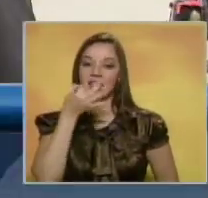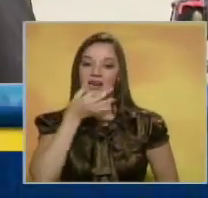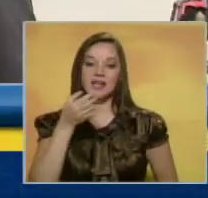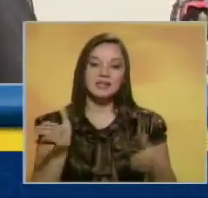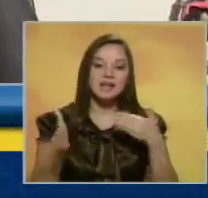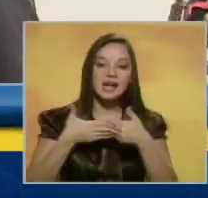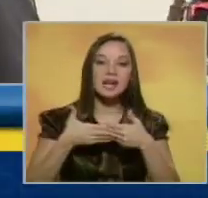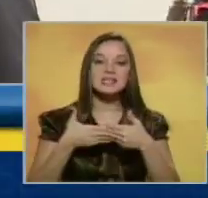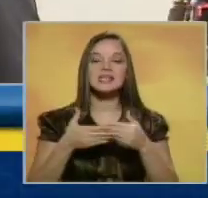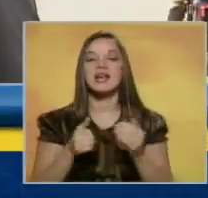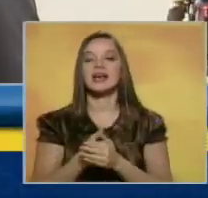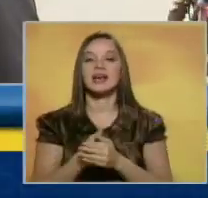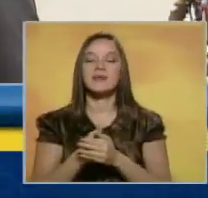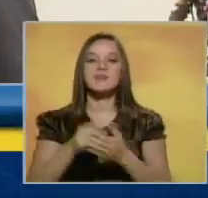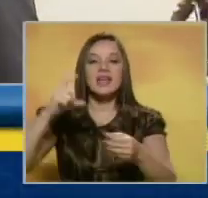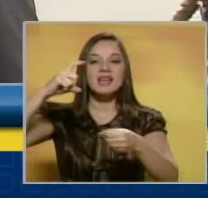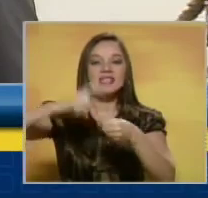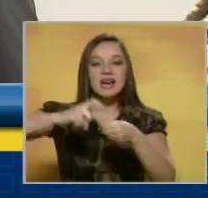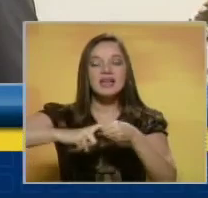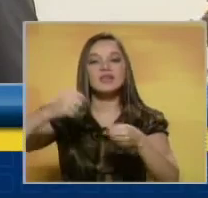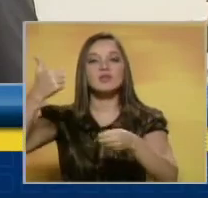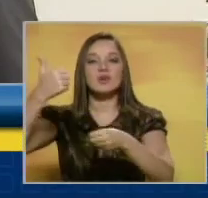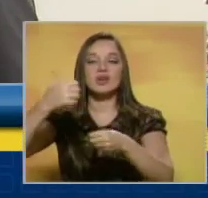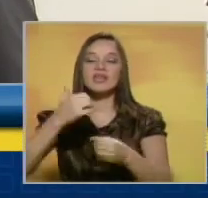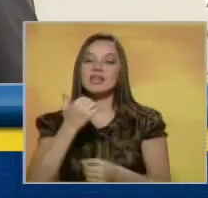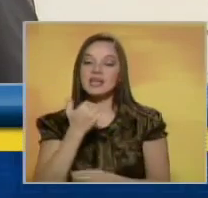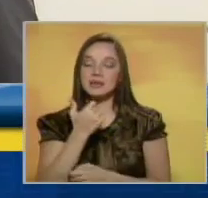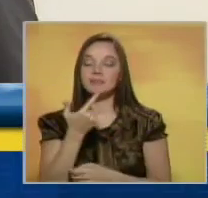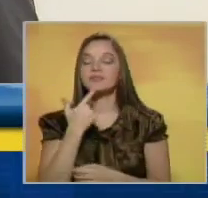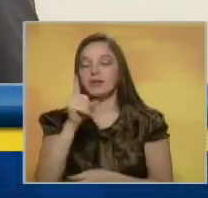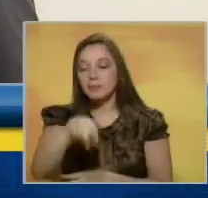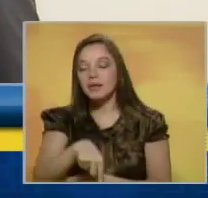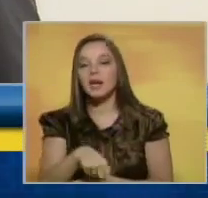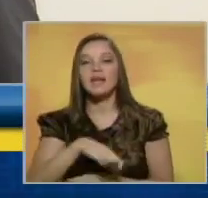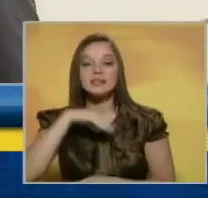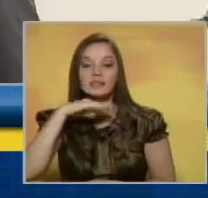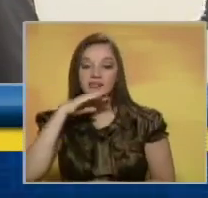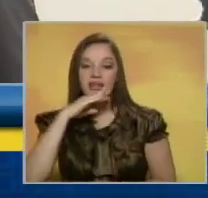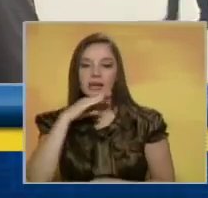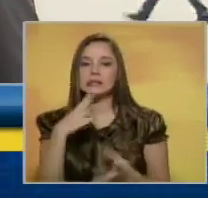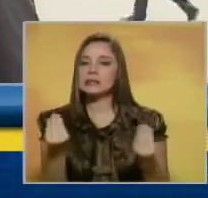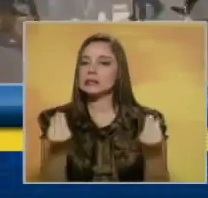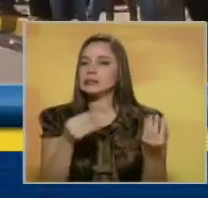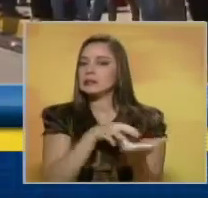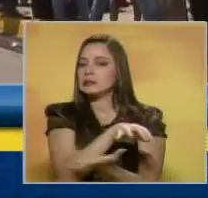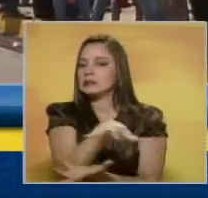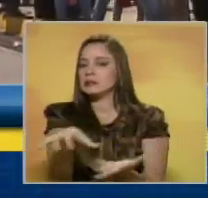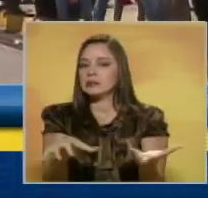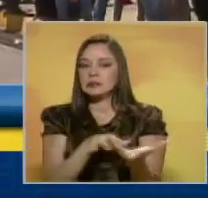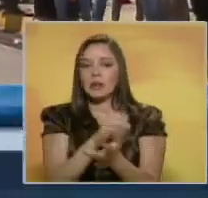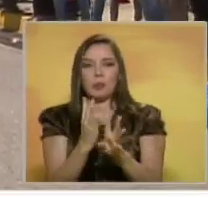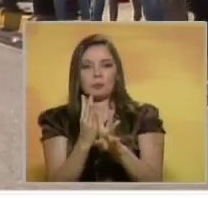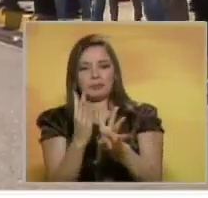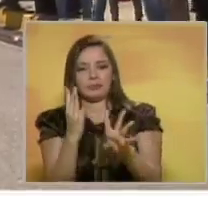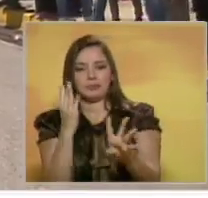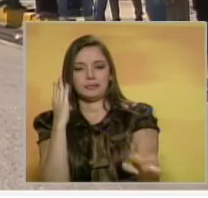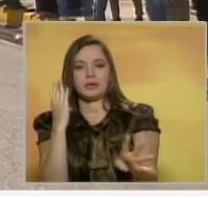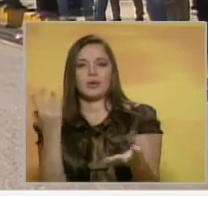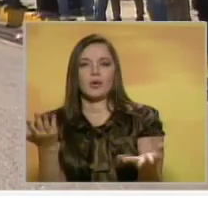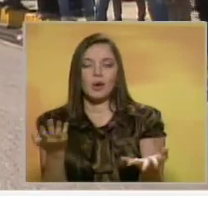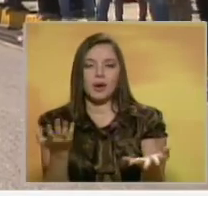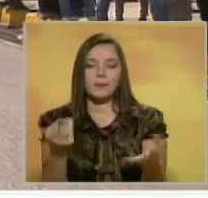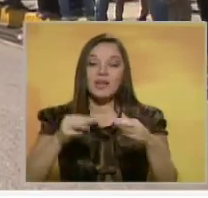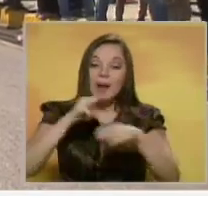estaciones Chacaíto y Sabana Grande del Metro de Caracas este jueves generó muchos inconvenientes en los alrededores de la zona rental de Plaza Venezuela.